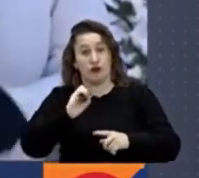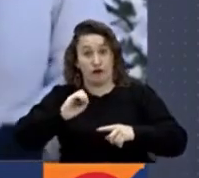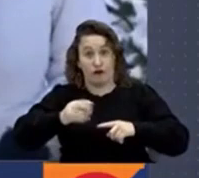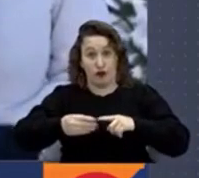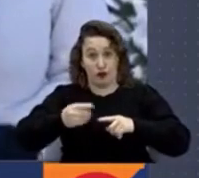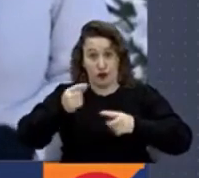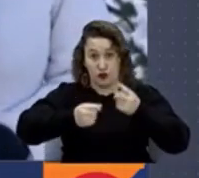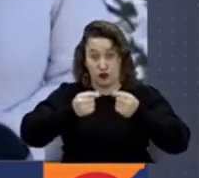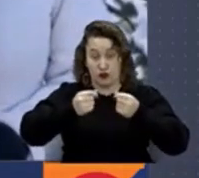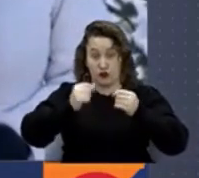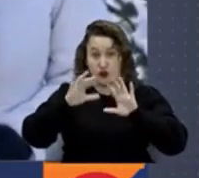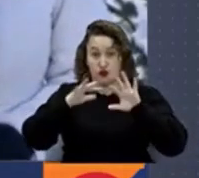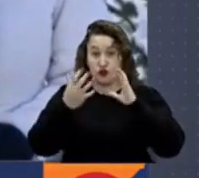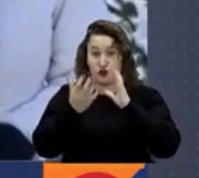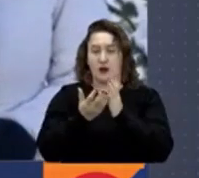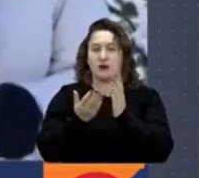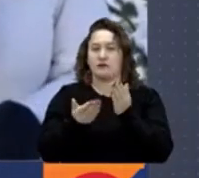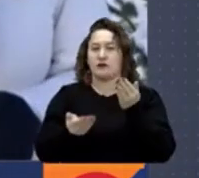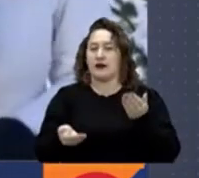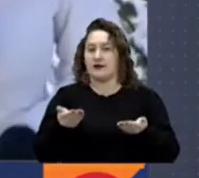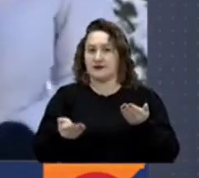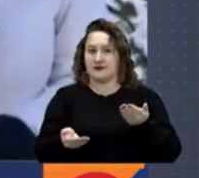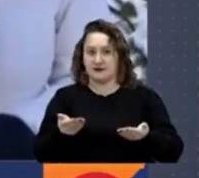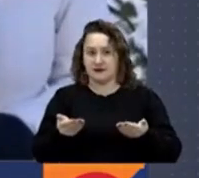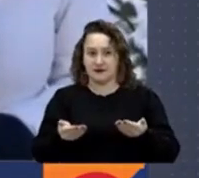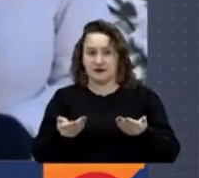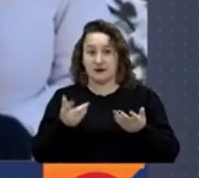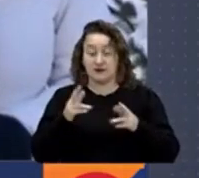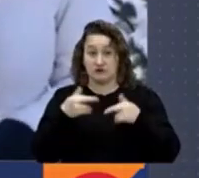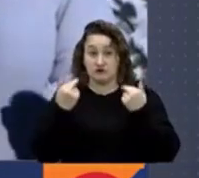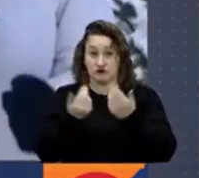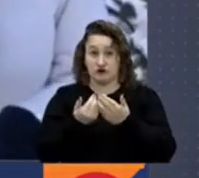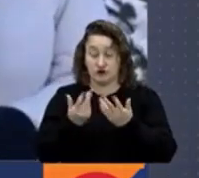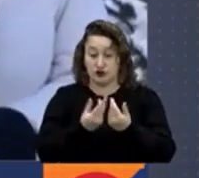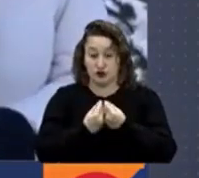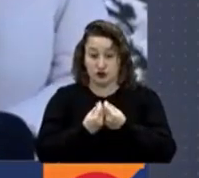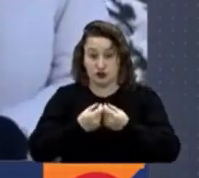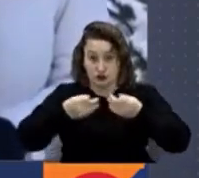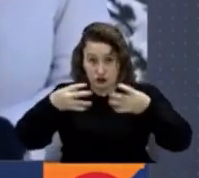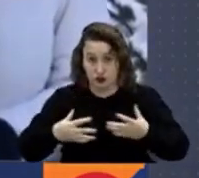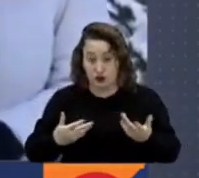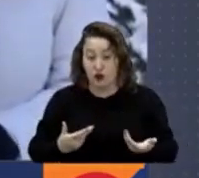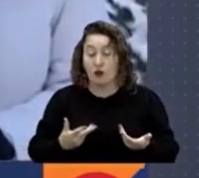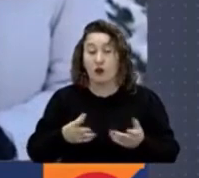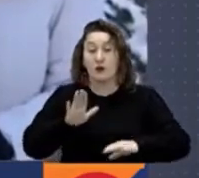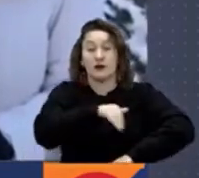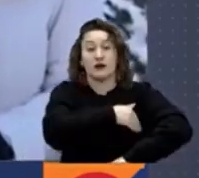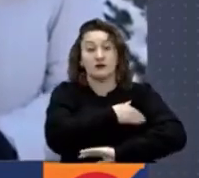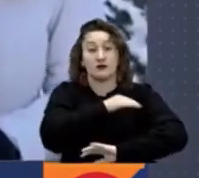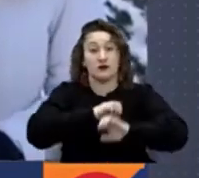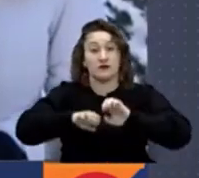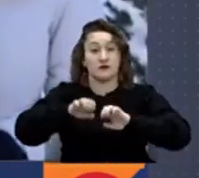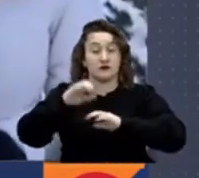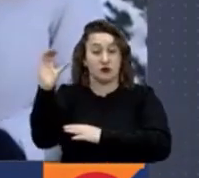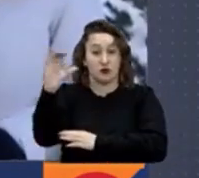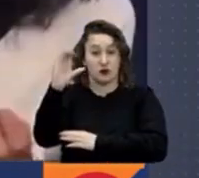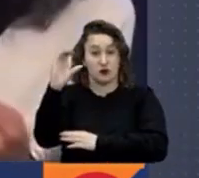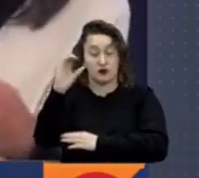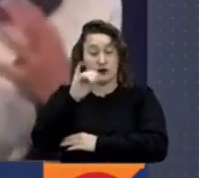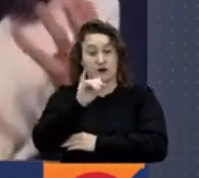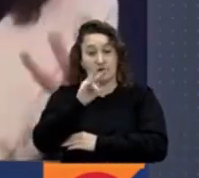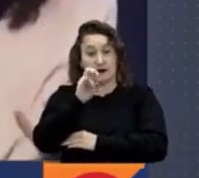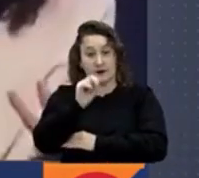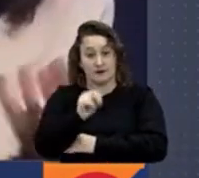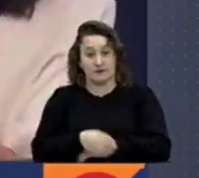y, por supuesto, de esa reunión, de ese Consejo de Seguridad que sostuvo con el ministro de Defensa de Colombia, Iván